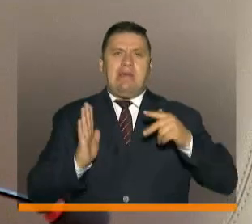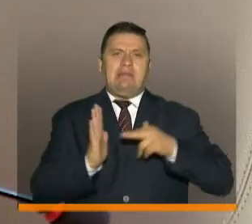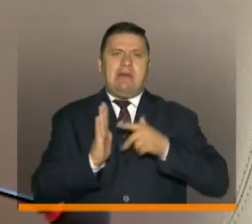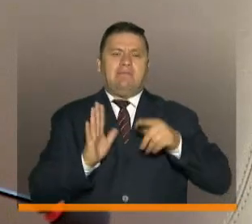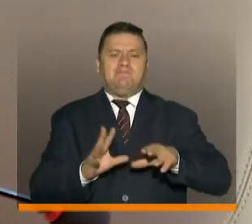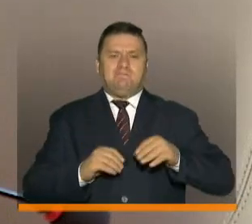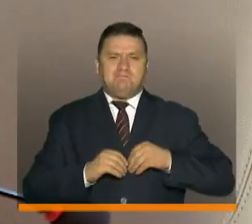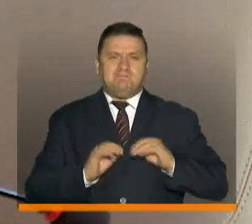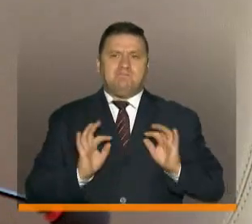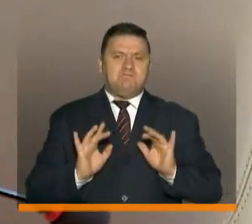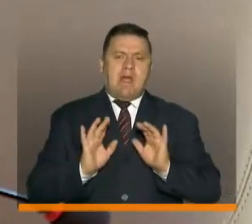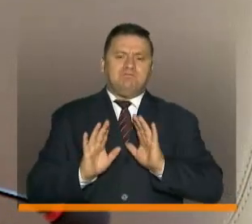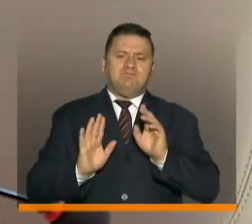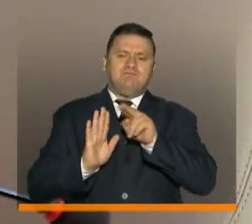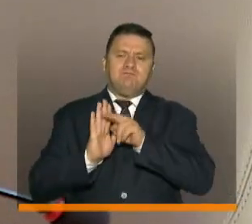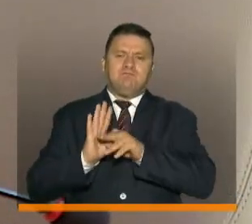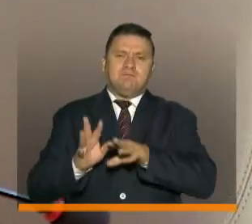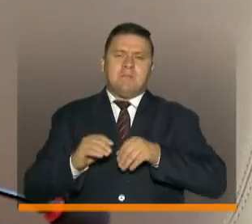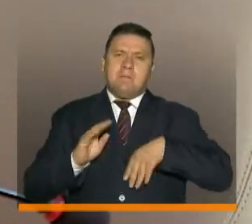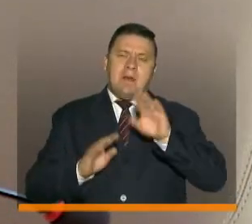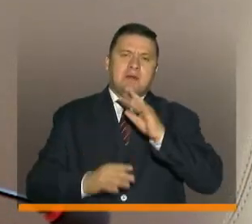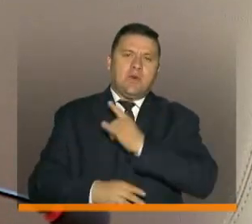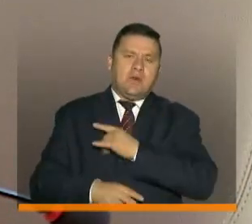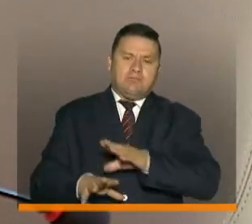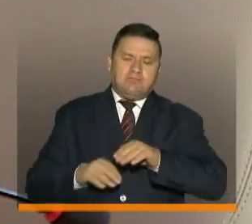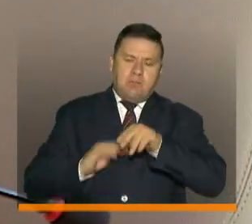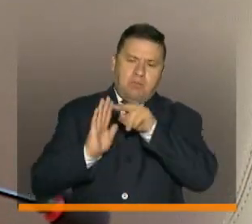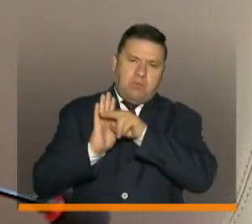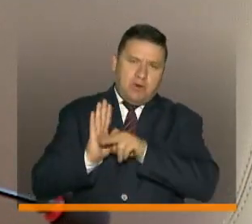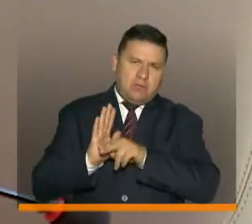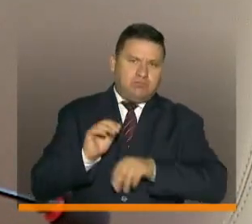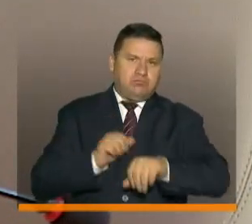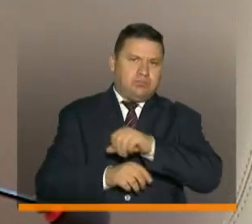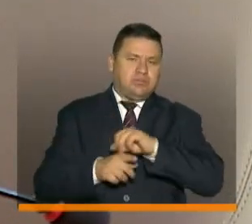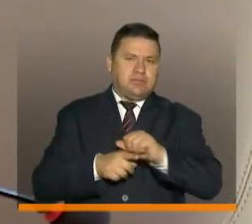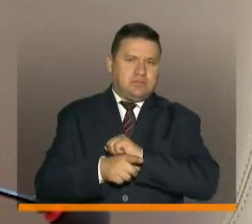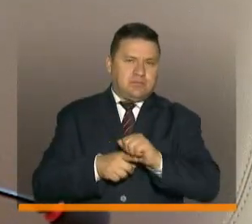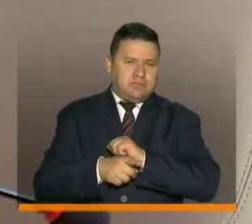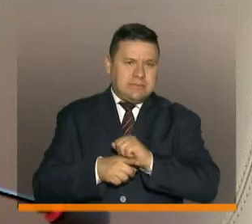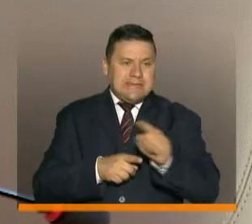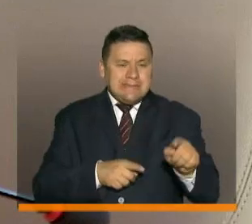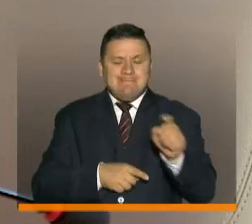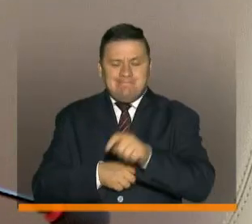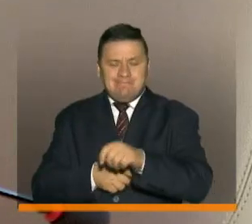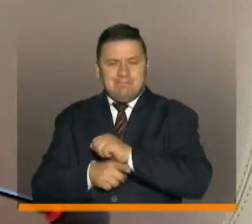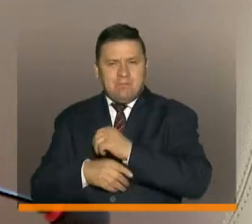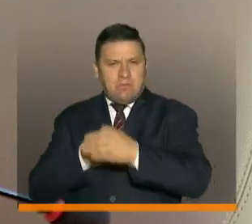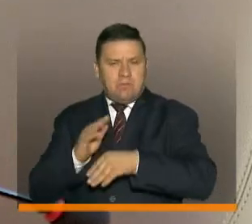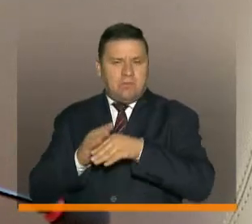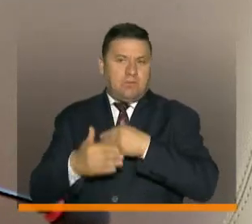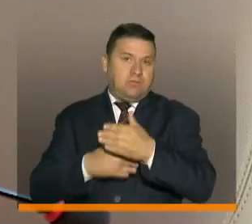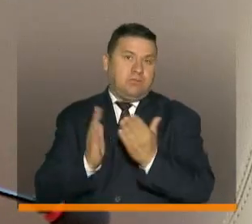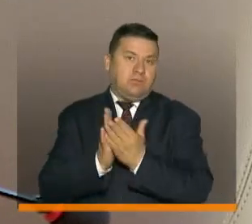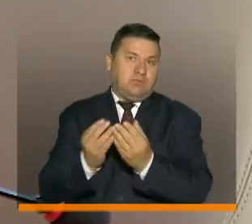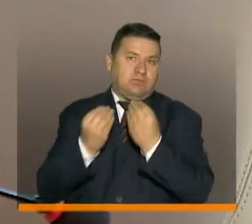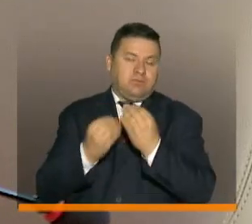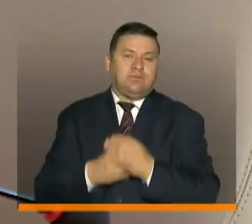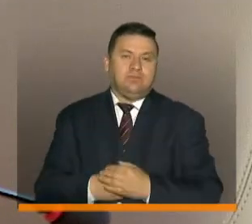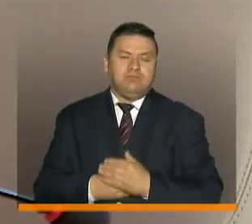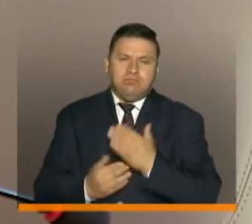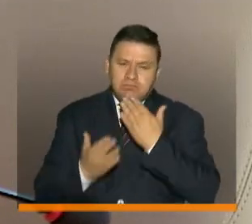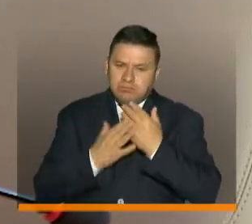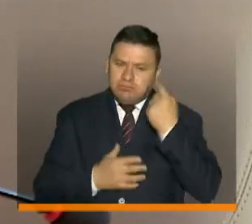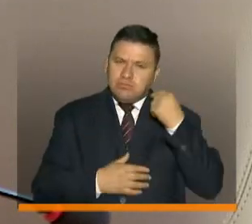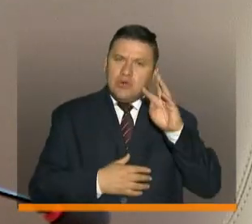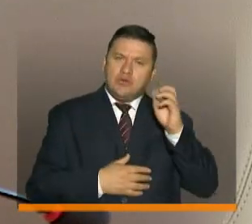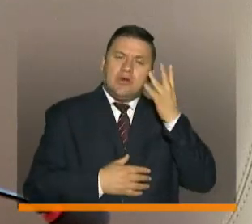conservando los aforos y todas las medidas de bioseguridad, invitando sobre todo a que se realicen las prácticas para complementar todo el proceso de formación. Agradecíamos hace